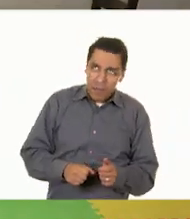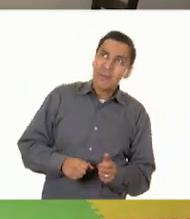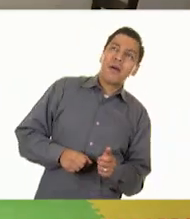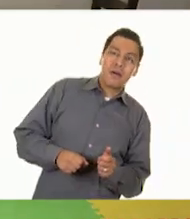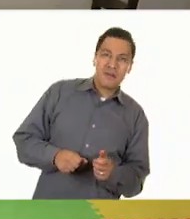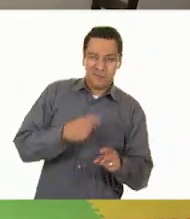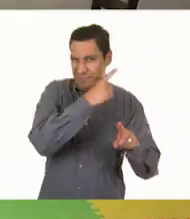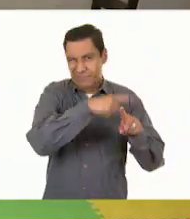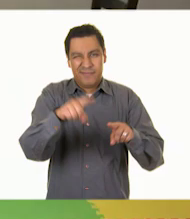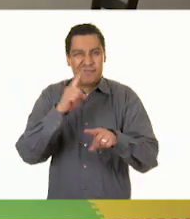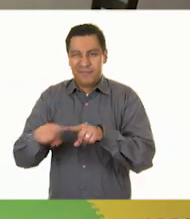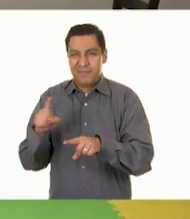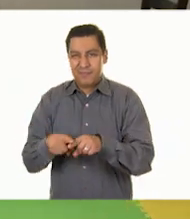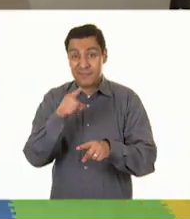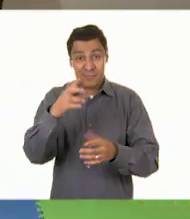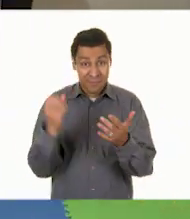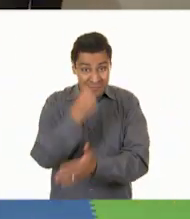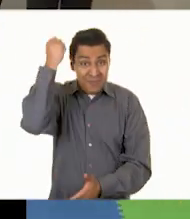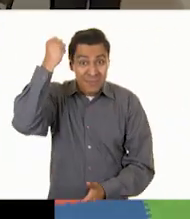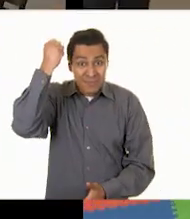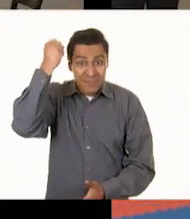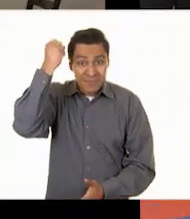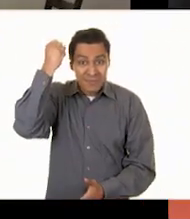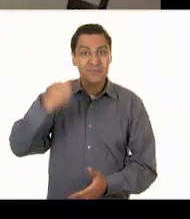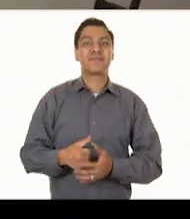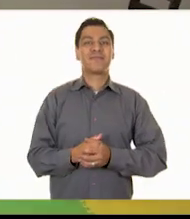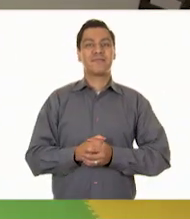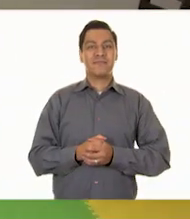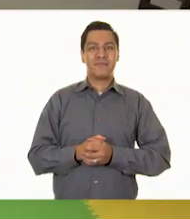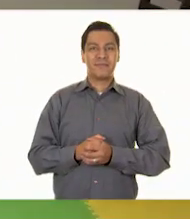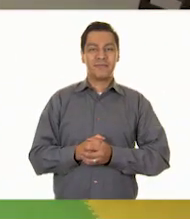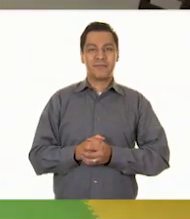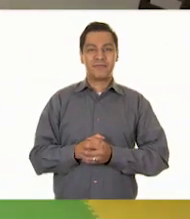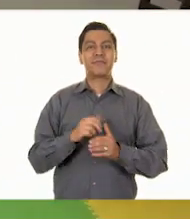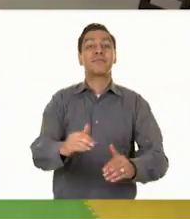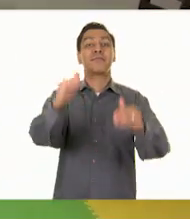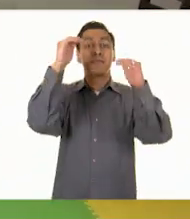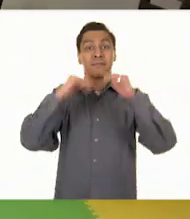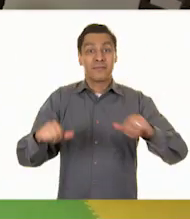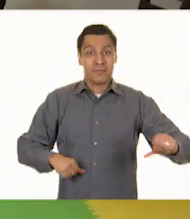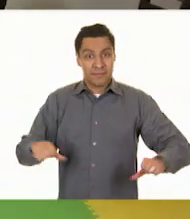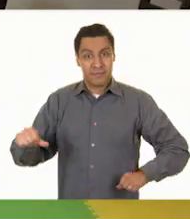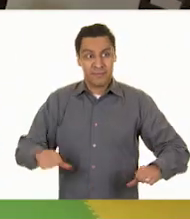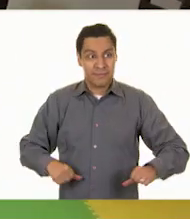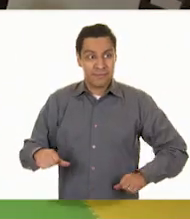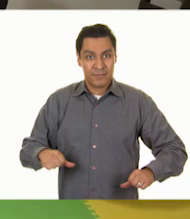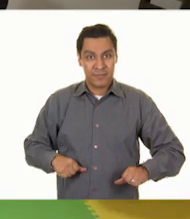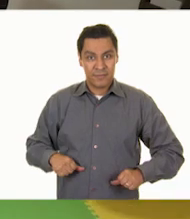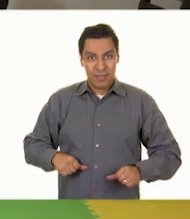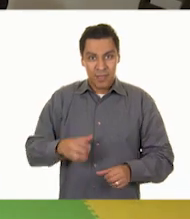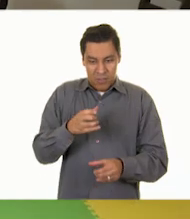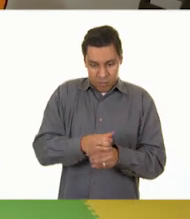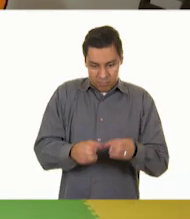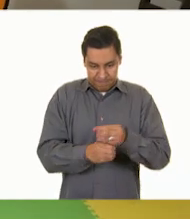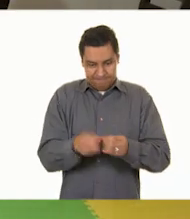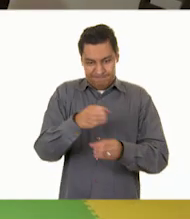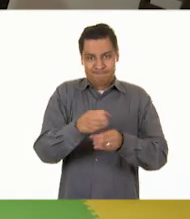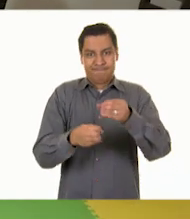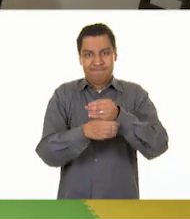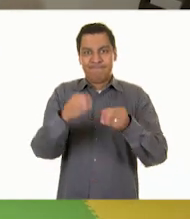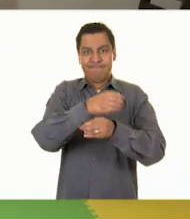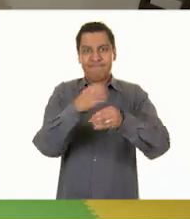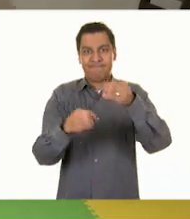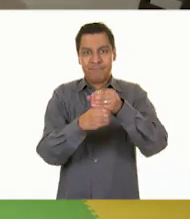lo lograste para nuestra siguiente actividad vamos a hacer una torre con los brazos y mantener el